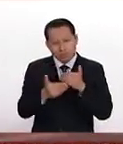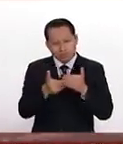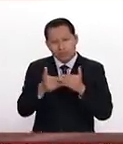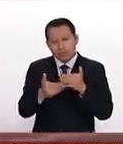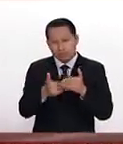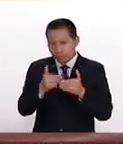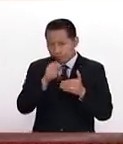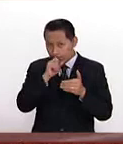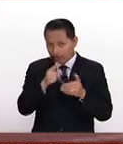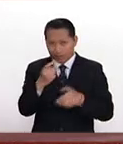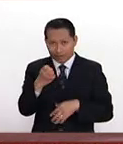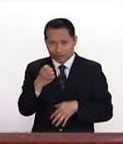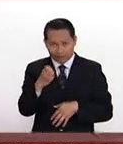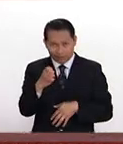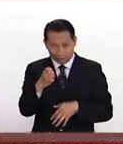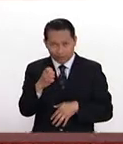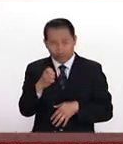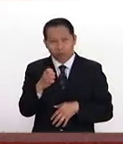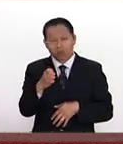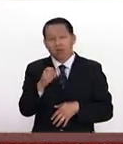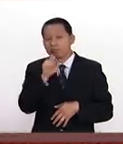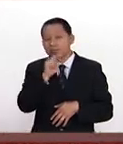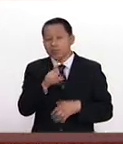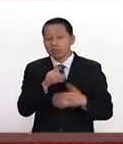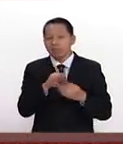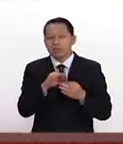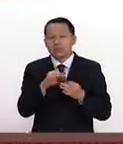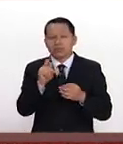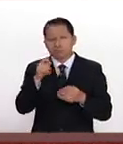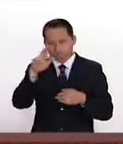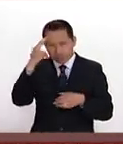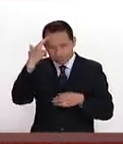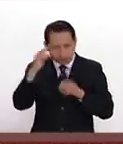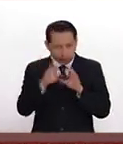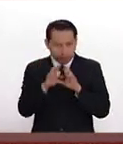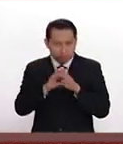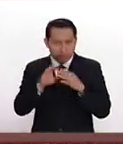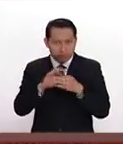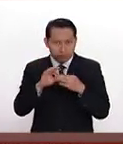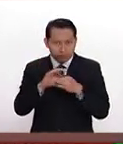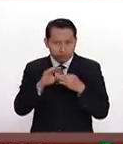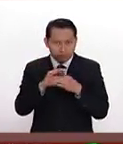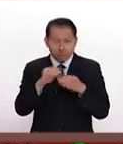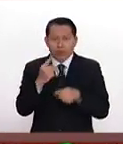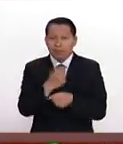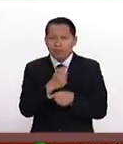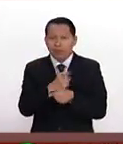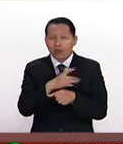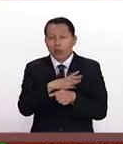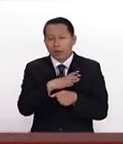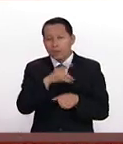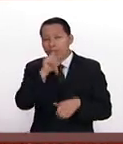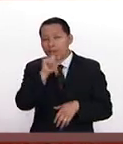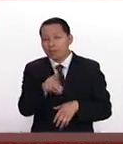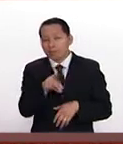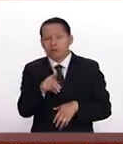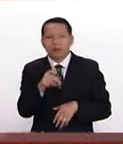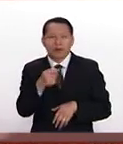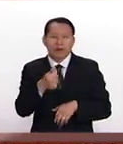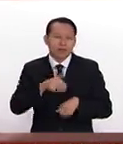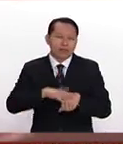en enero del 7 es tal ves cuando ustedes recordarán que los primeros operativos de esta administración